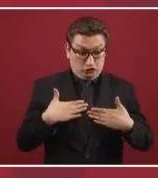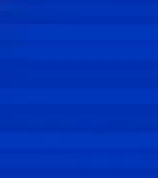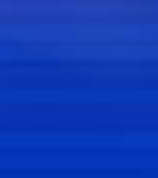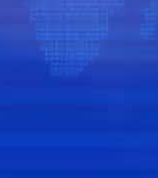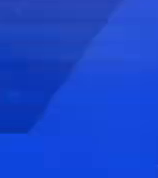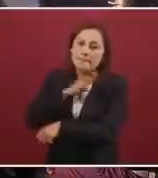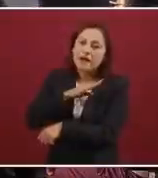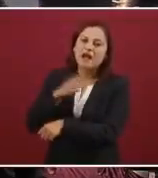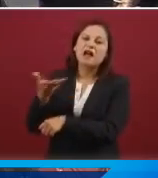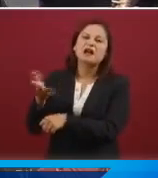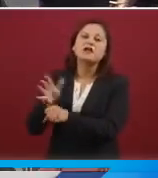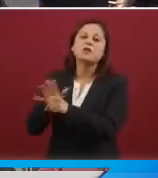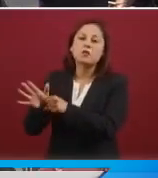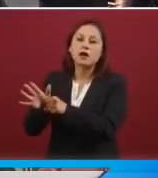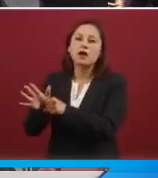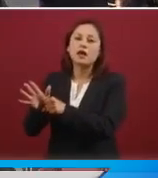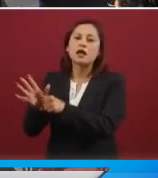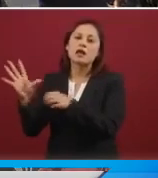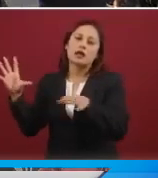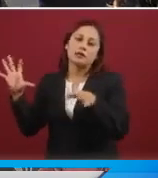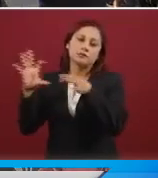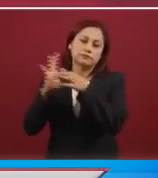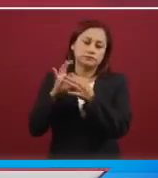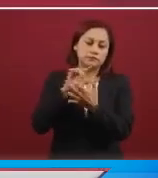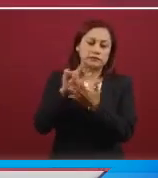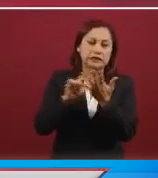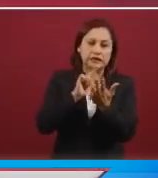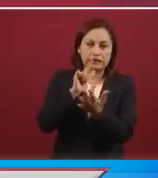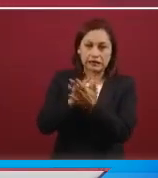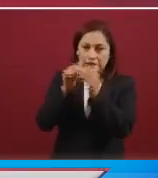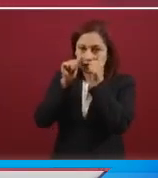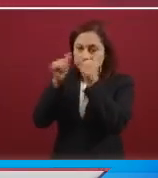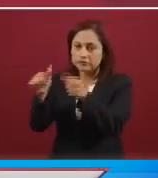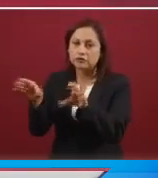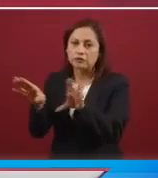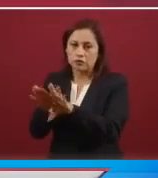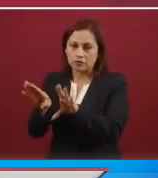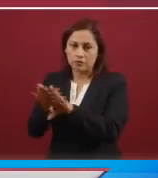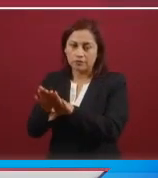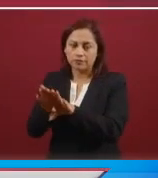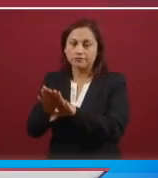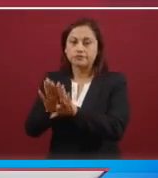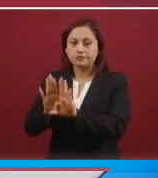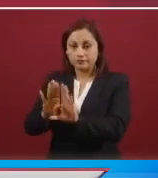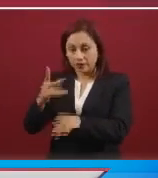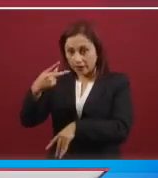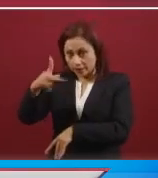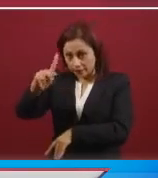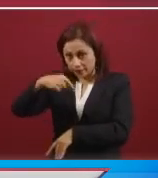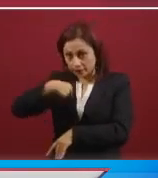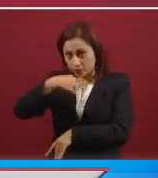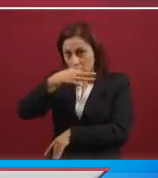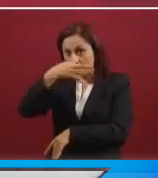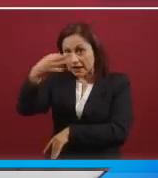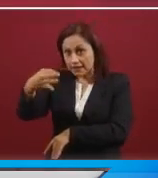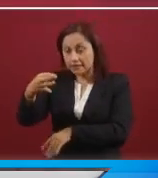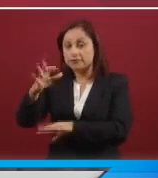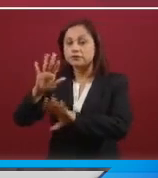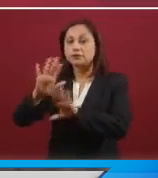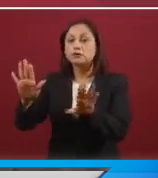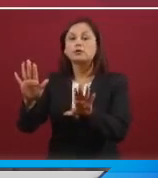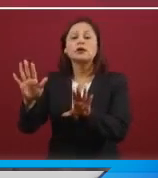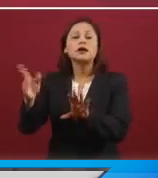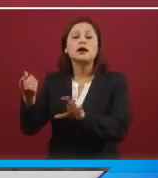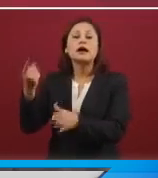acuerdo. Ecocidio de Grupo México. Es que ya no hay influyentismo,